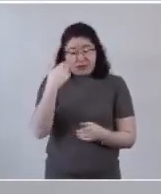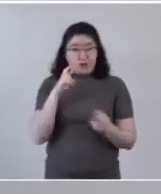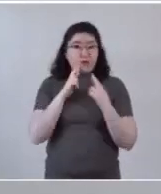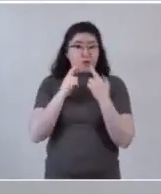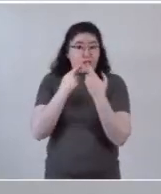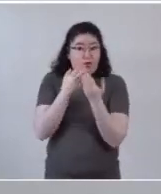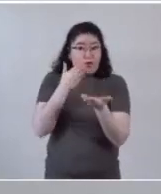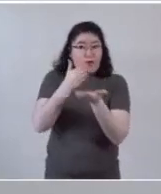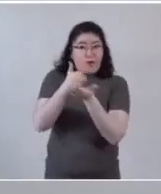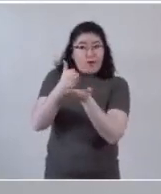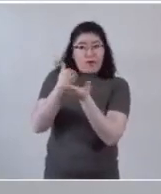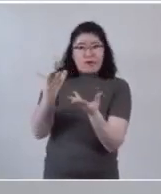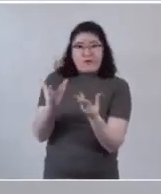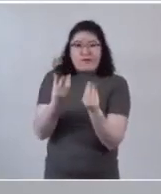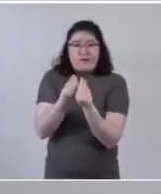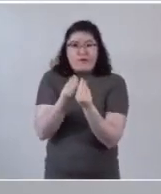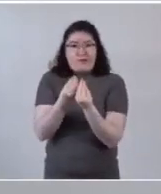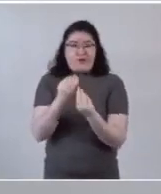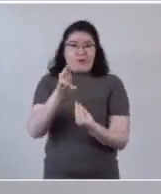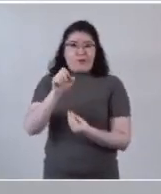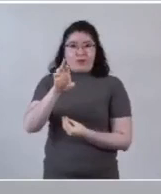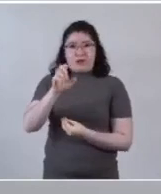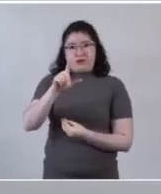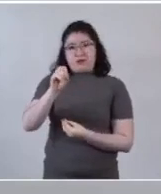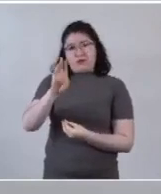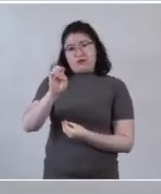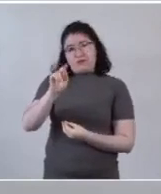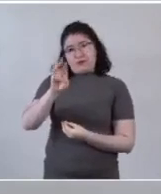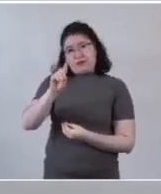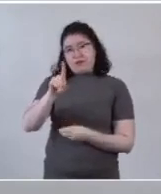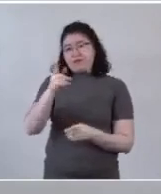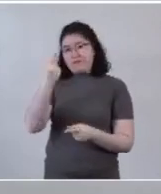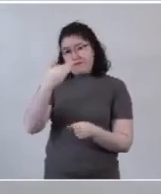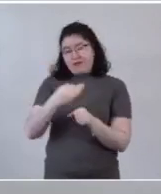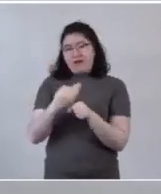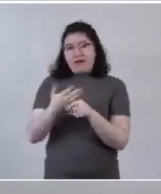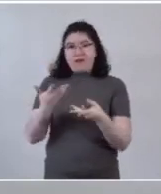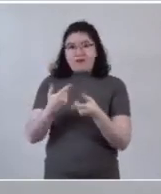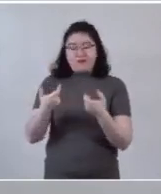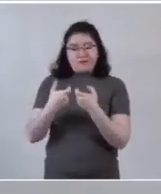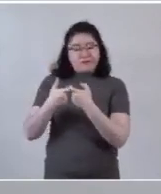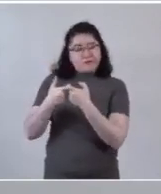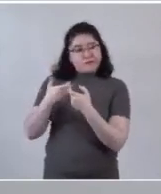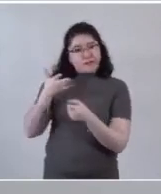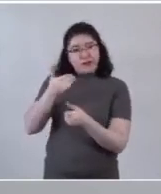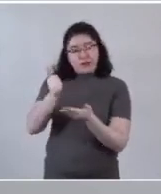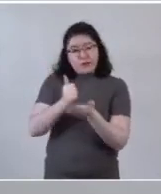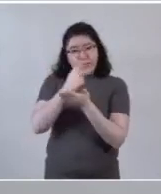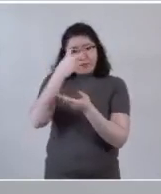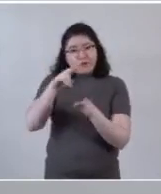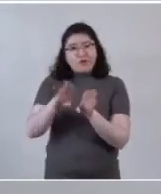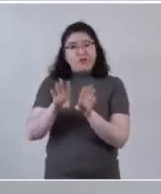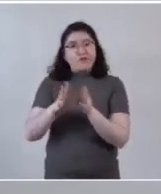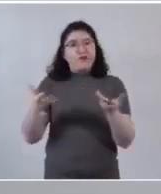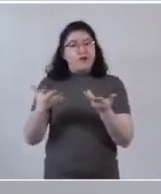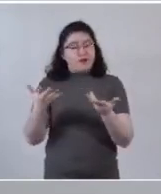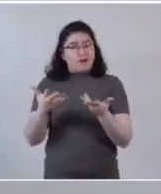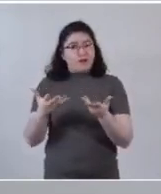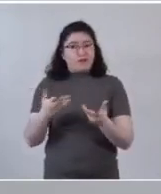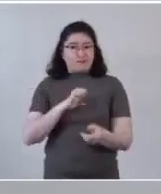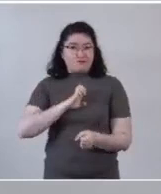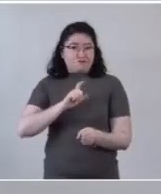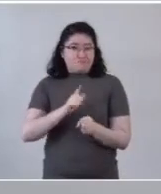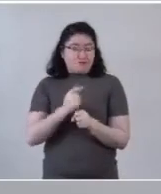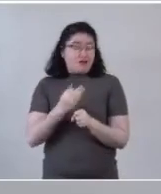con Marcelo Ebrard para esta reactivación económica y de qué manera va a ser aquí en la Ciudad de México específicamente, por favor,